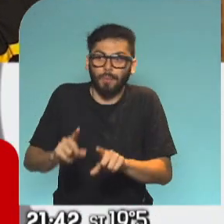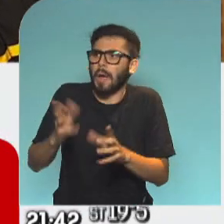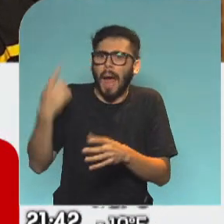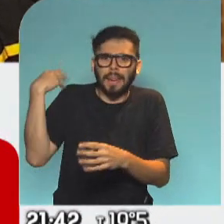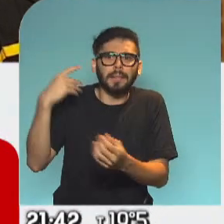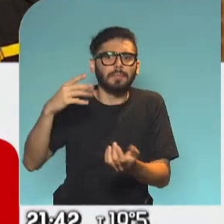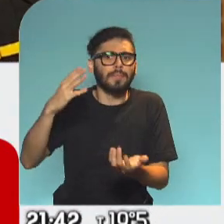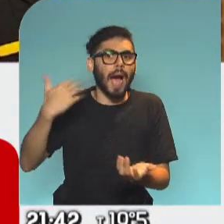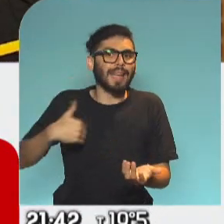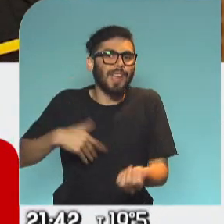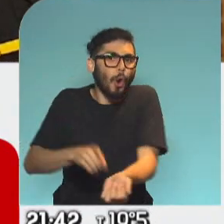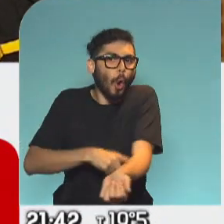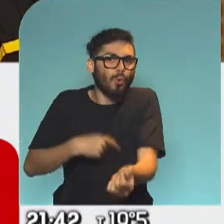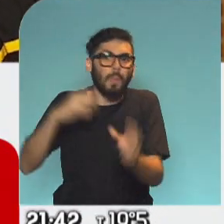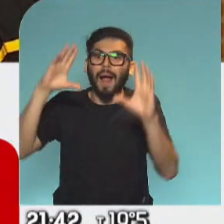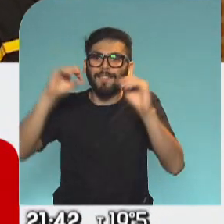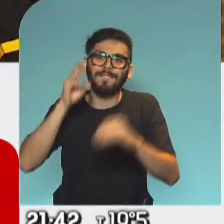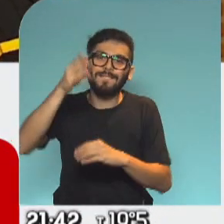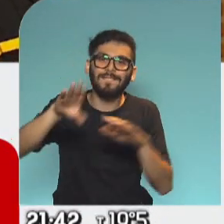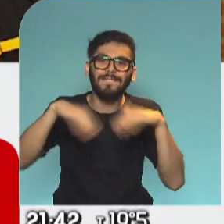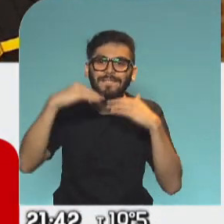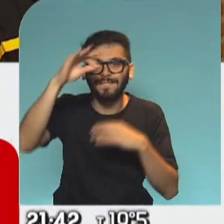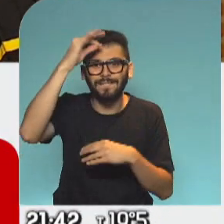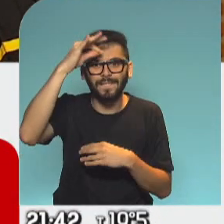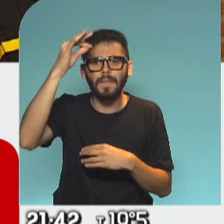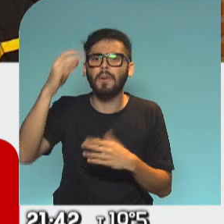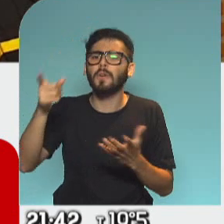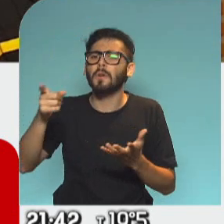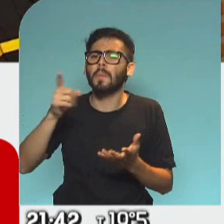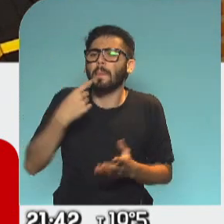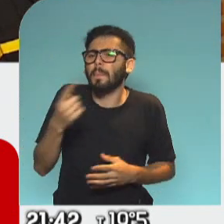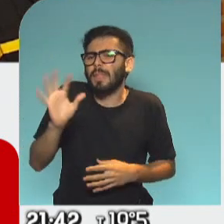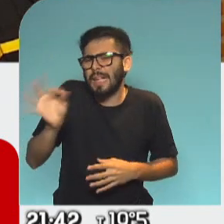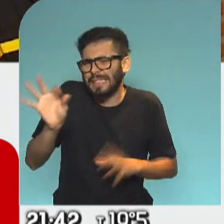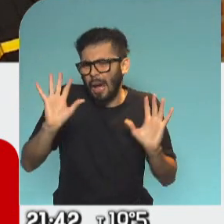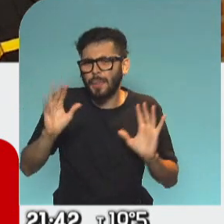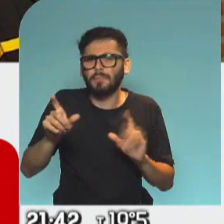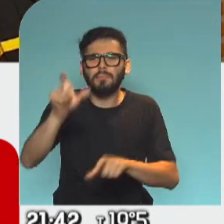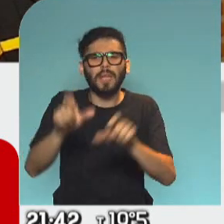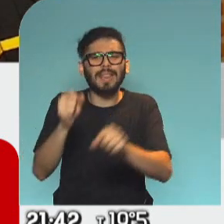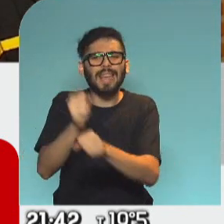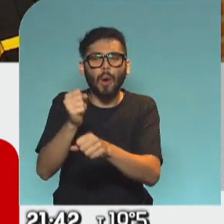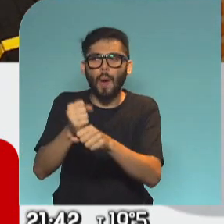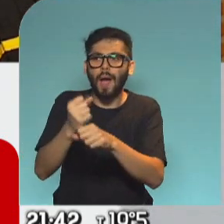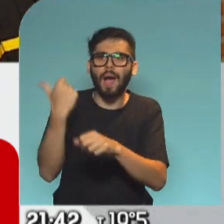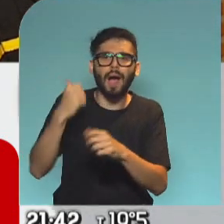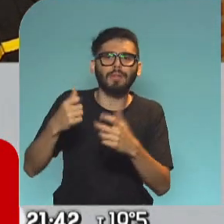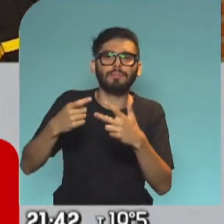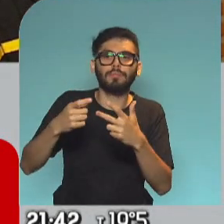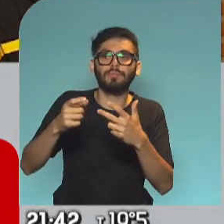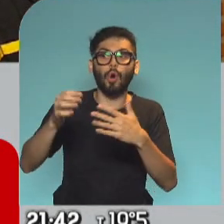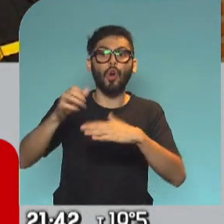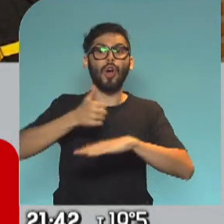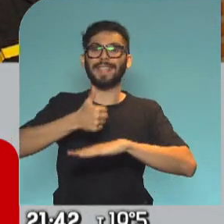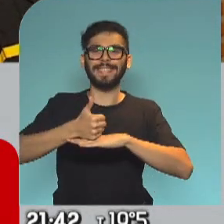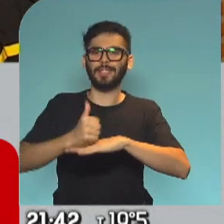argentinas del teatro. ¿Qué supiste que ha sucedido en todo este tiempo con tanta gente que trabaja detrás de escena? ¿Cómo